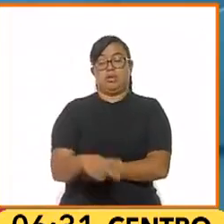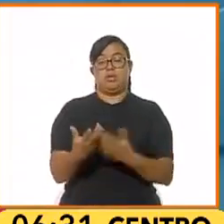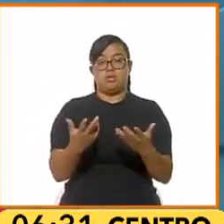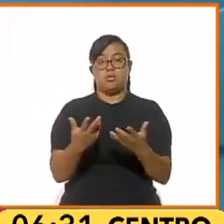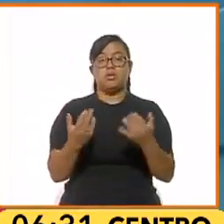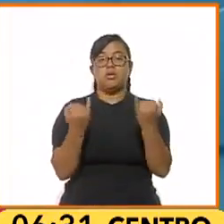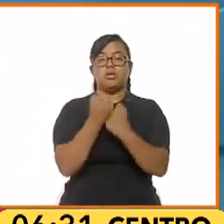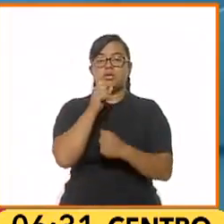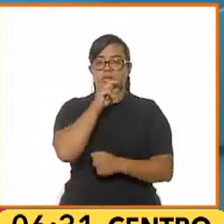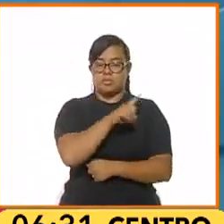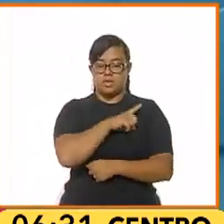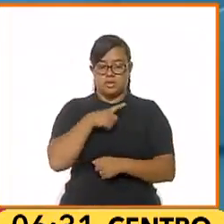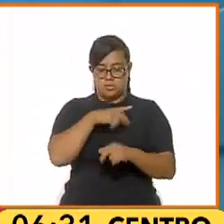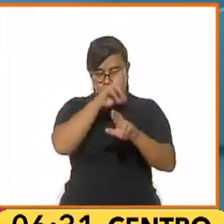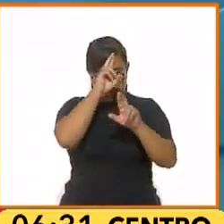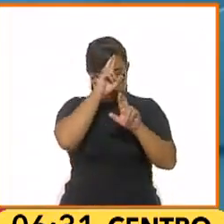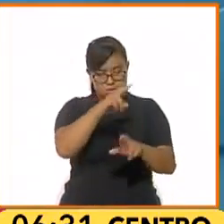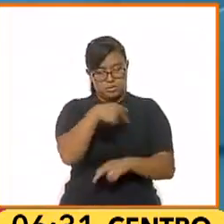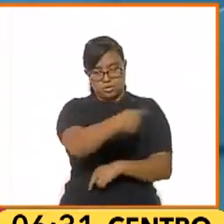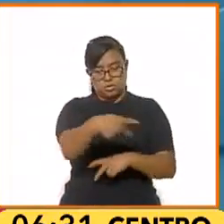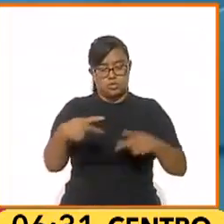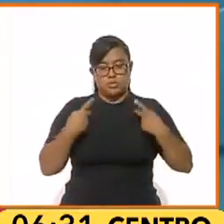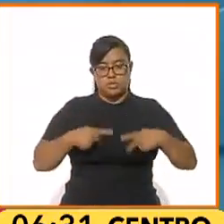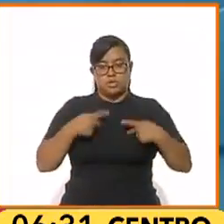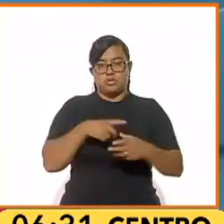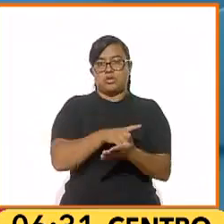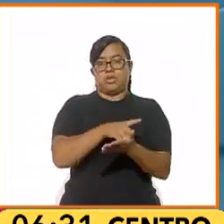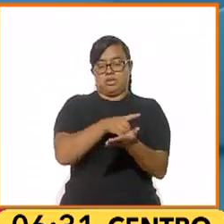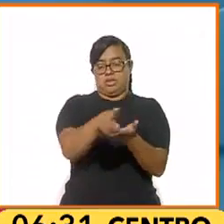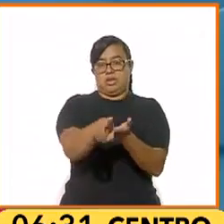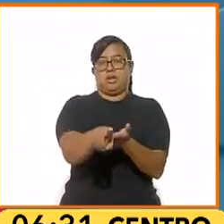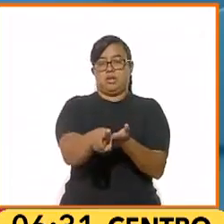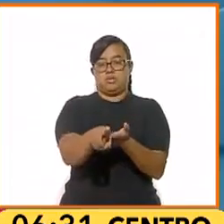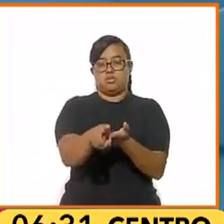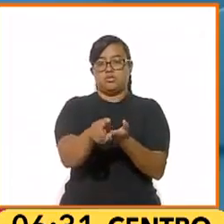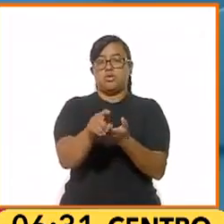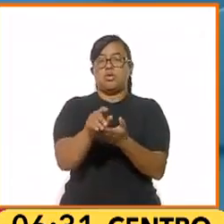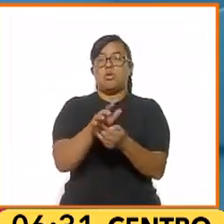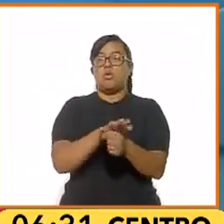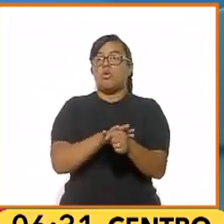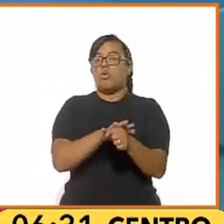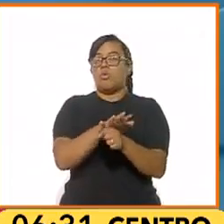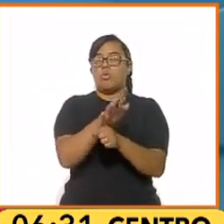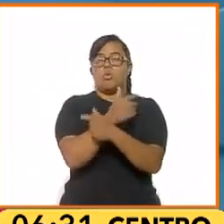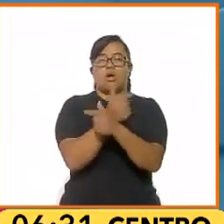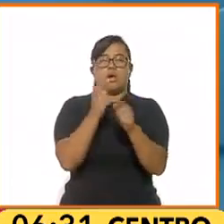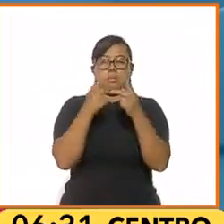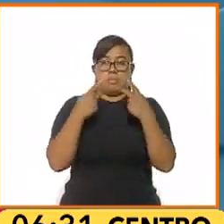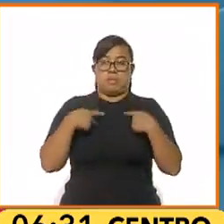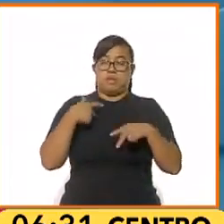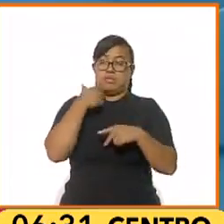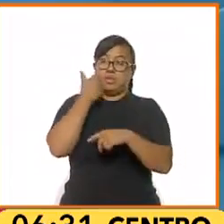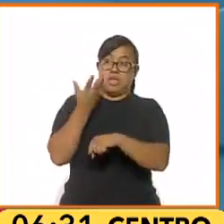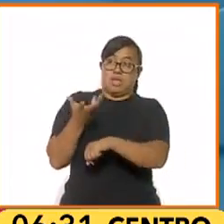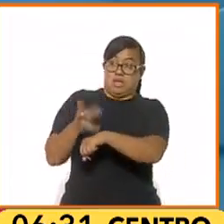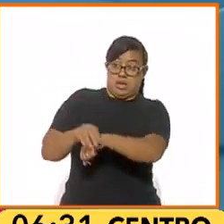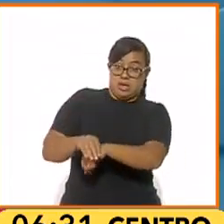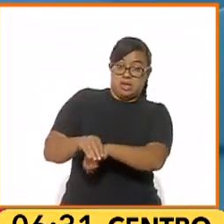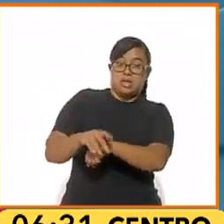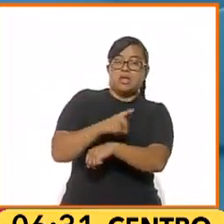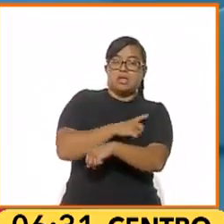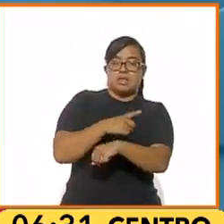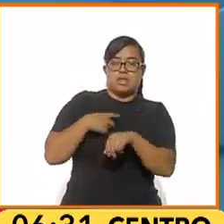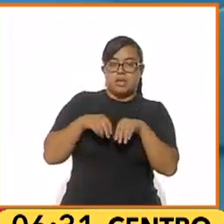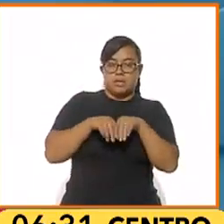es que se respeten los derechos humanos, cualquier concesionario que ostente un bien público